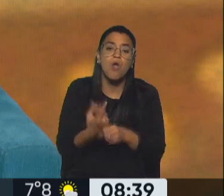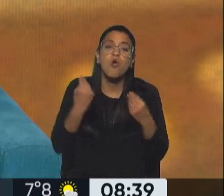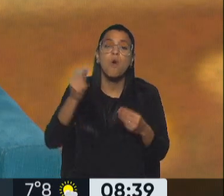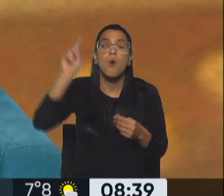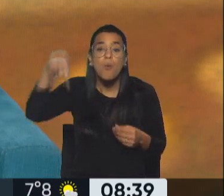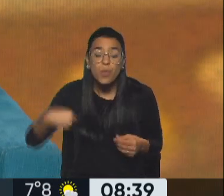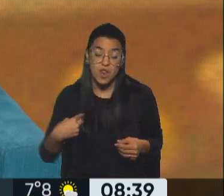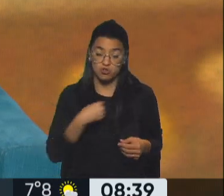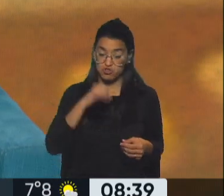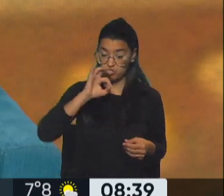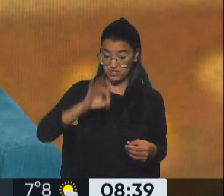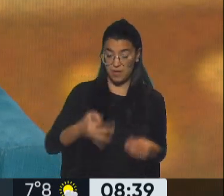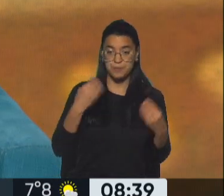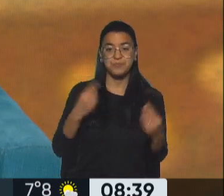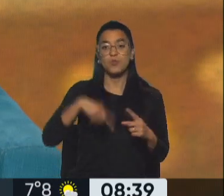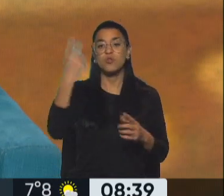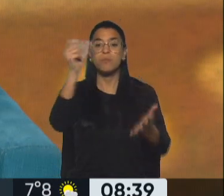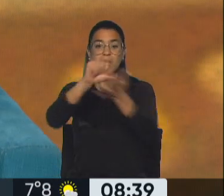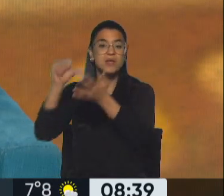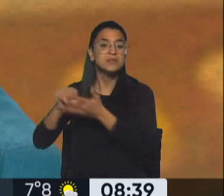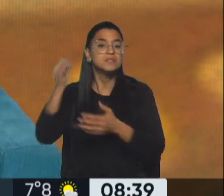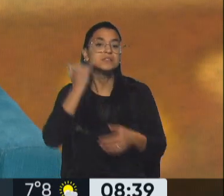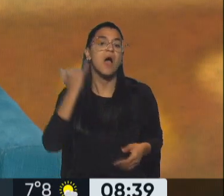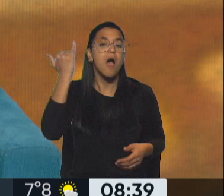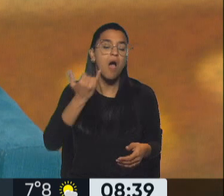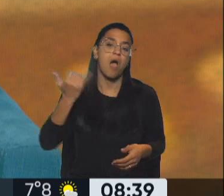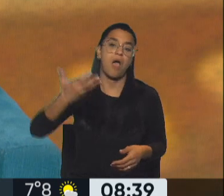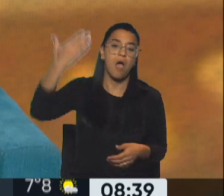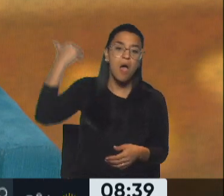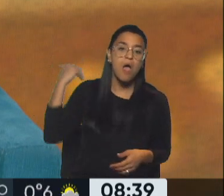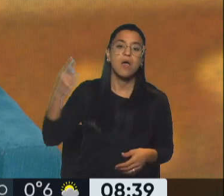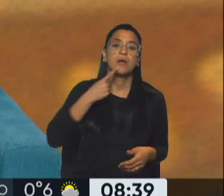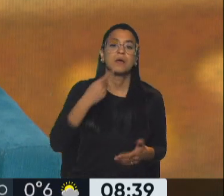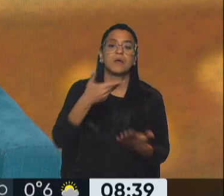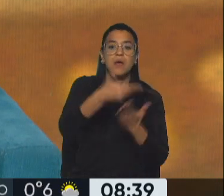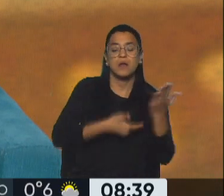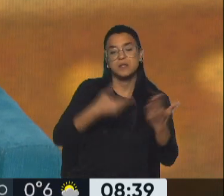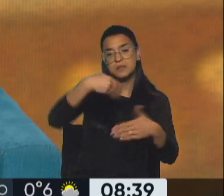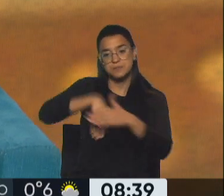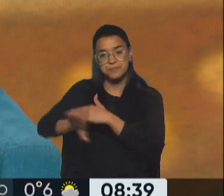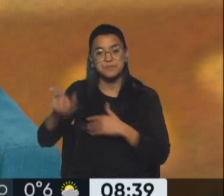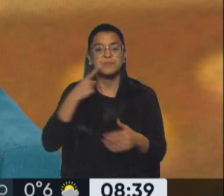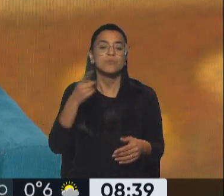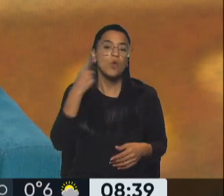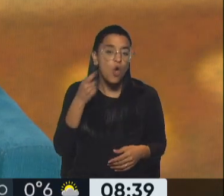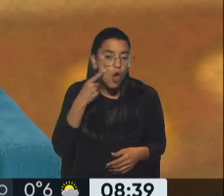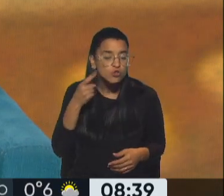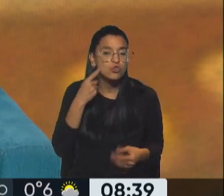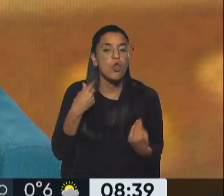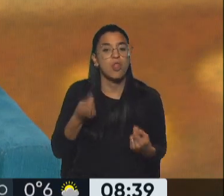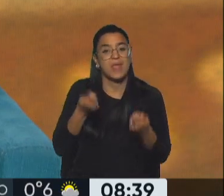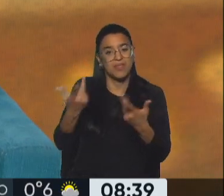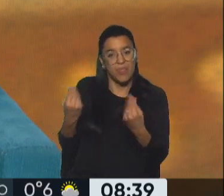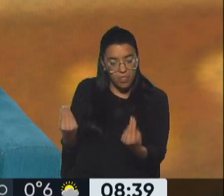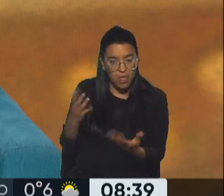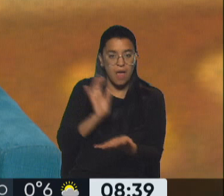nace. Sé que en otros países ya se utilizaba la receta archivada, o sea, un control